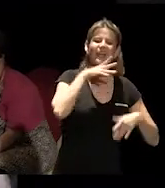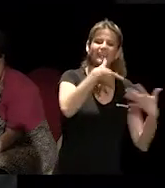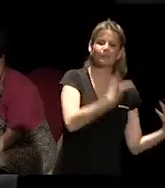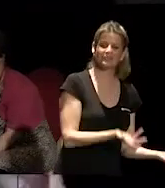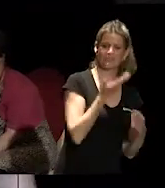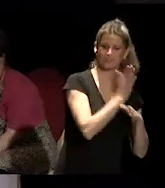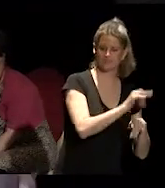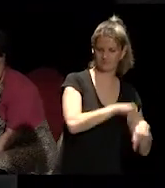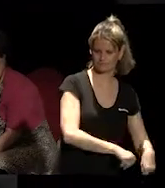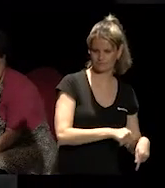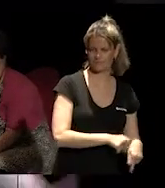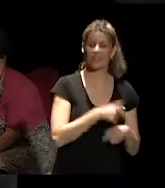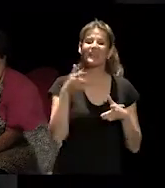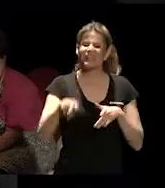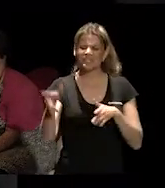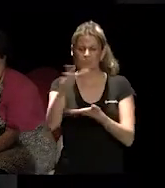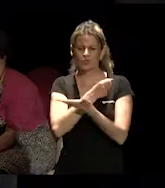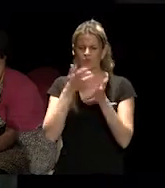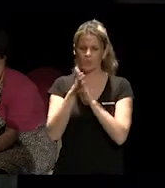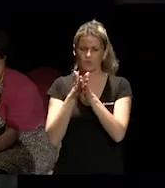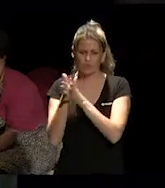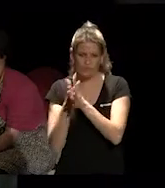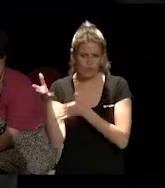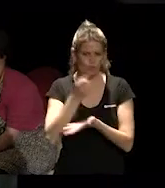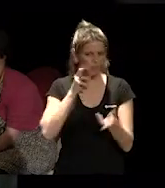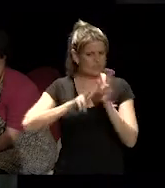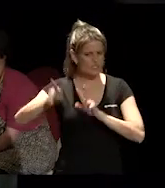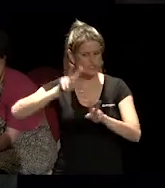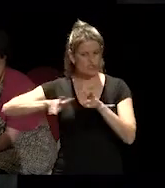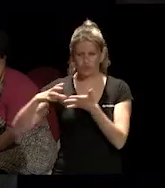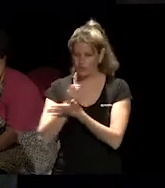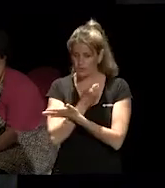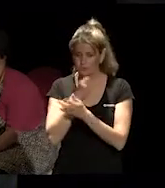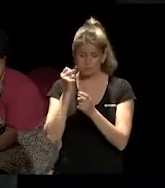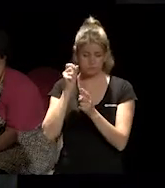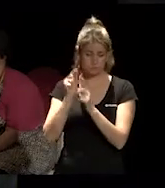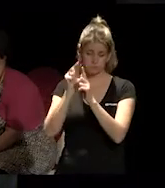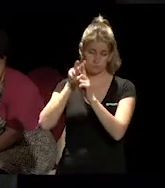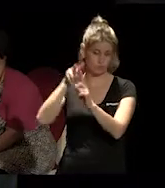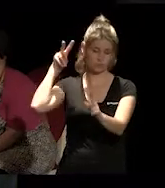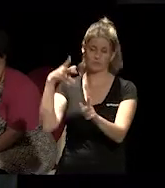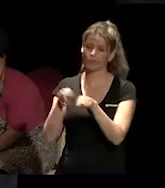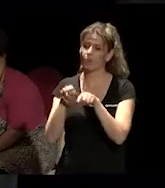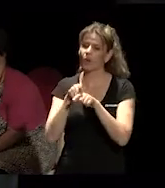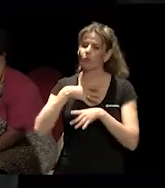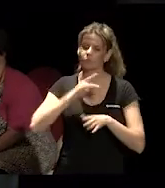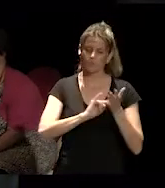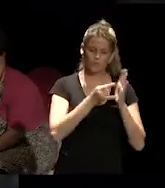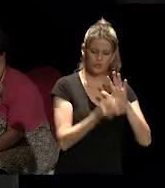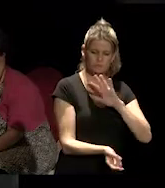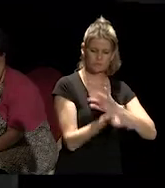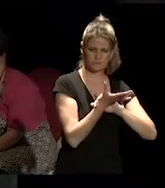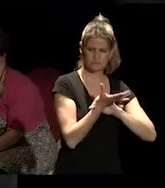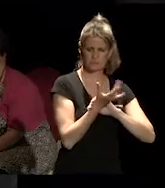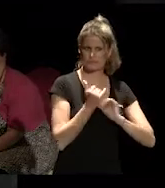Con todas estas motivaciones, con todas estas visiones, traté de poner un proyecto en marcha que en principio no estaba contemplado que